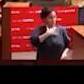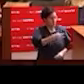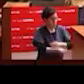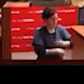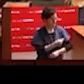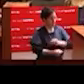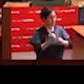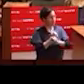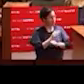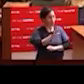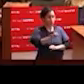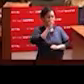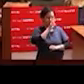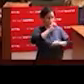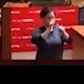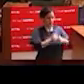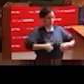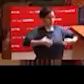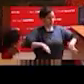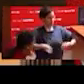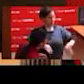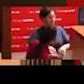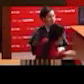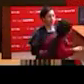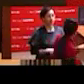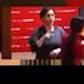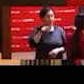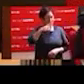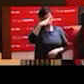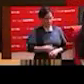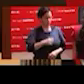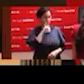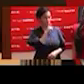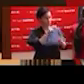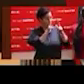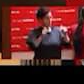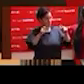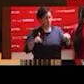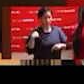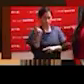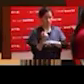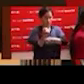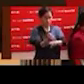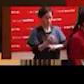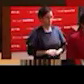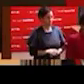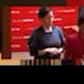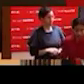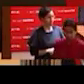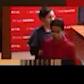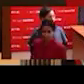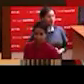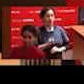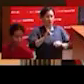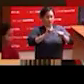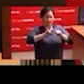tareas de la forma más normal posible Ese es el modelo en el que fundación mafre cree y es el modelo que vamos a apoyar existen otros